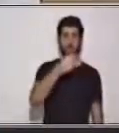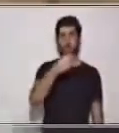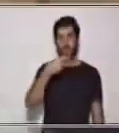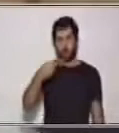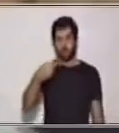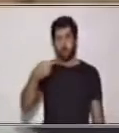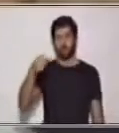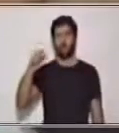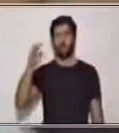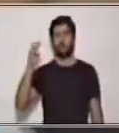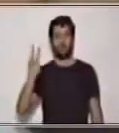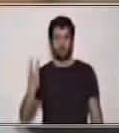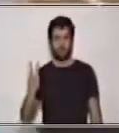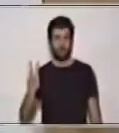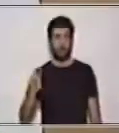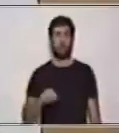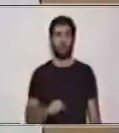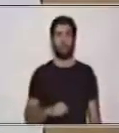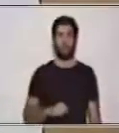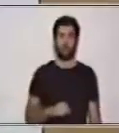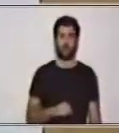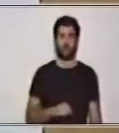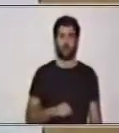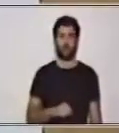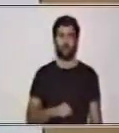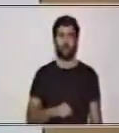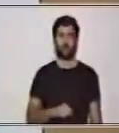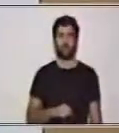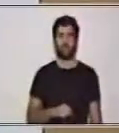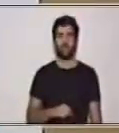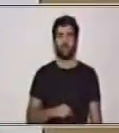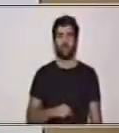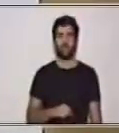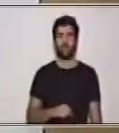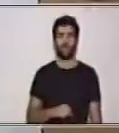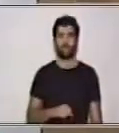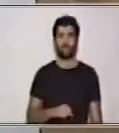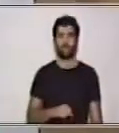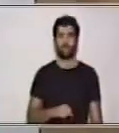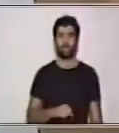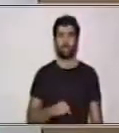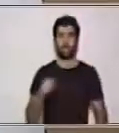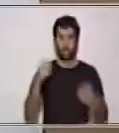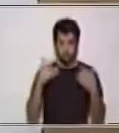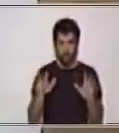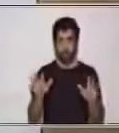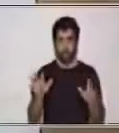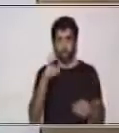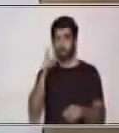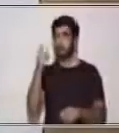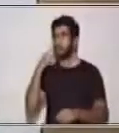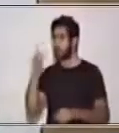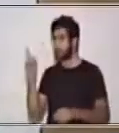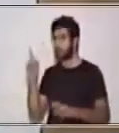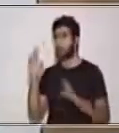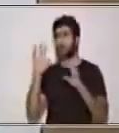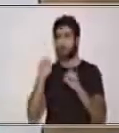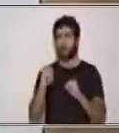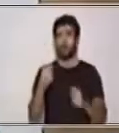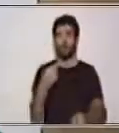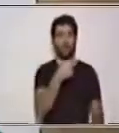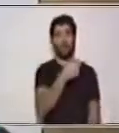le restamos la que se encuentra abajo. Y entonces vamos a obtener por resultado menos